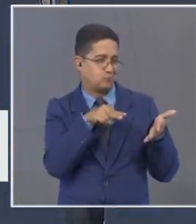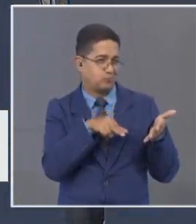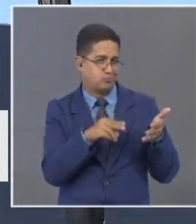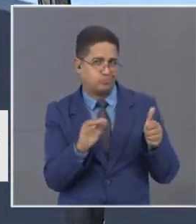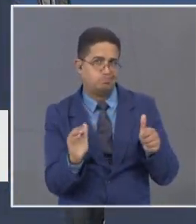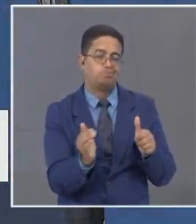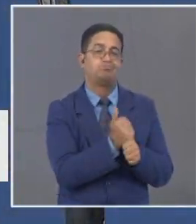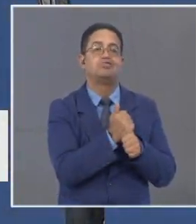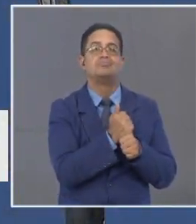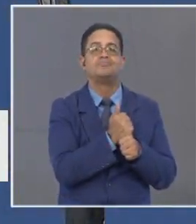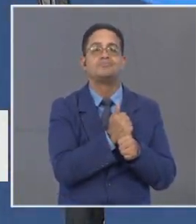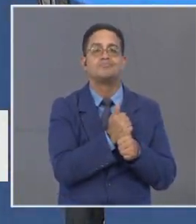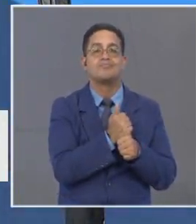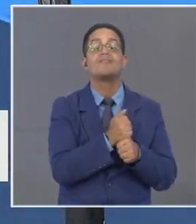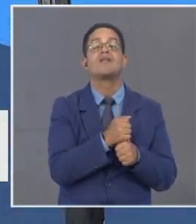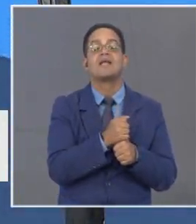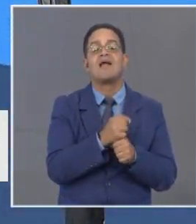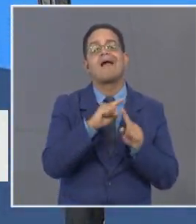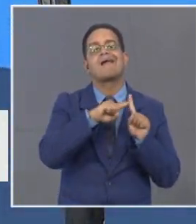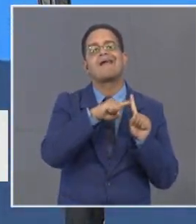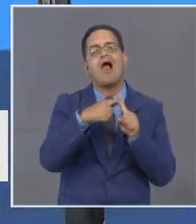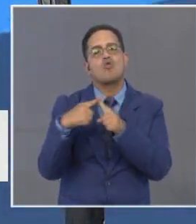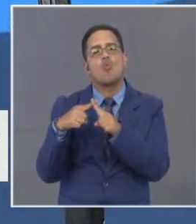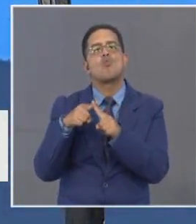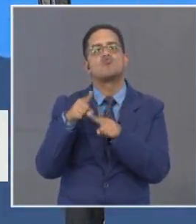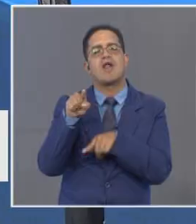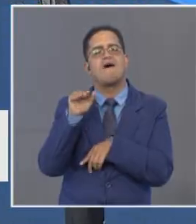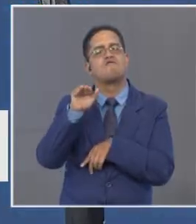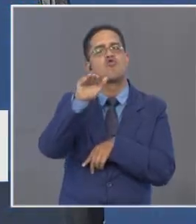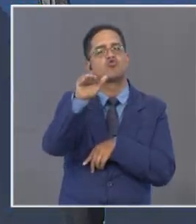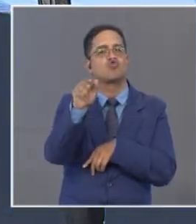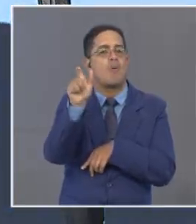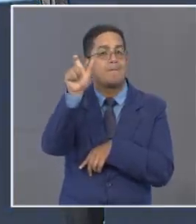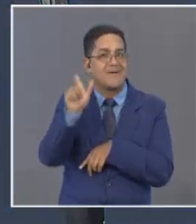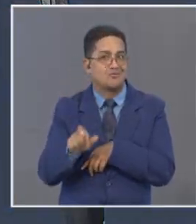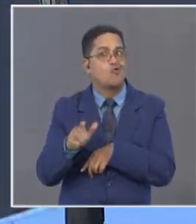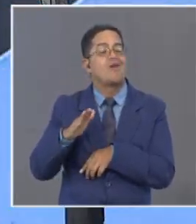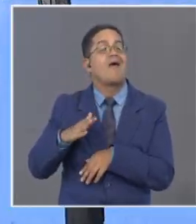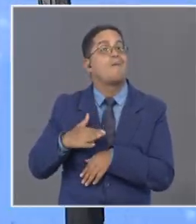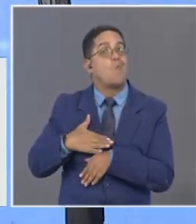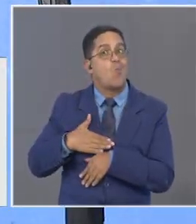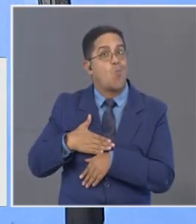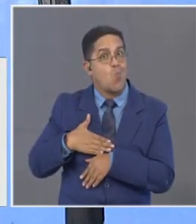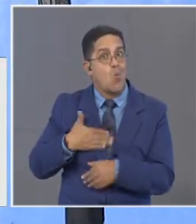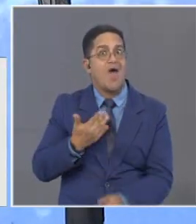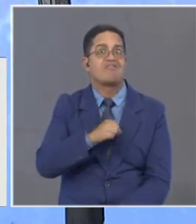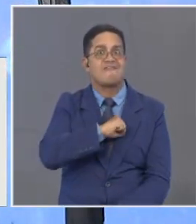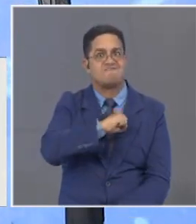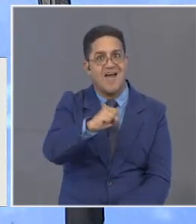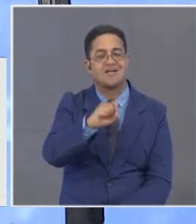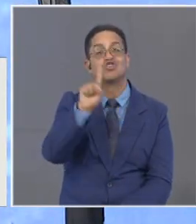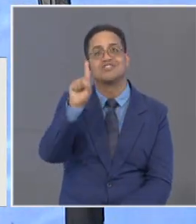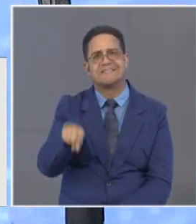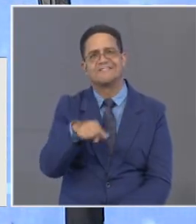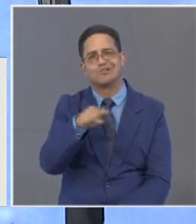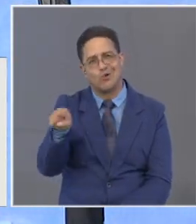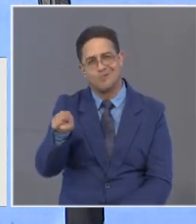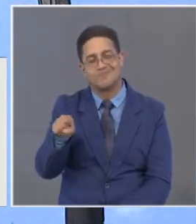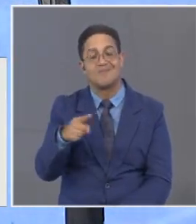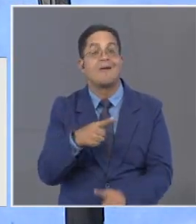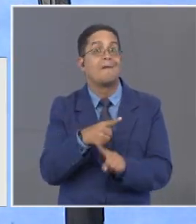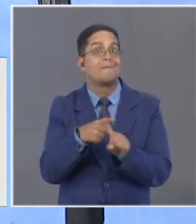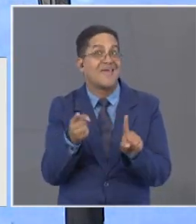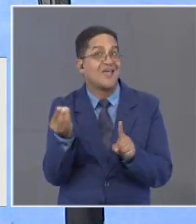entonces dar un pronóstico en el tiempo si este paciente tiene riesgo de infarto o no tiene riesgo de infarto. Pero aún